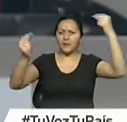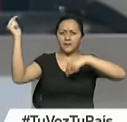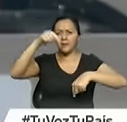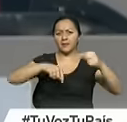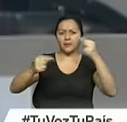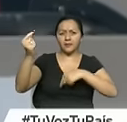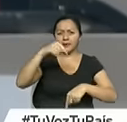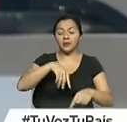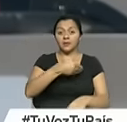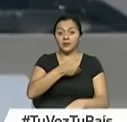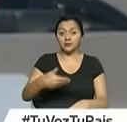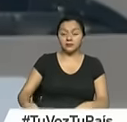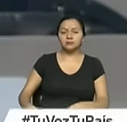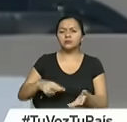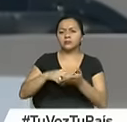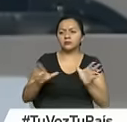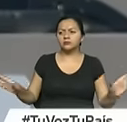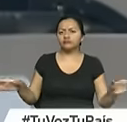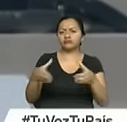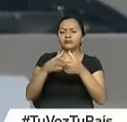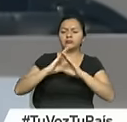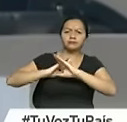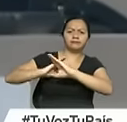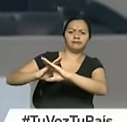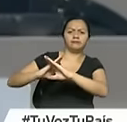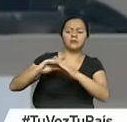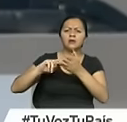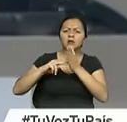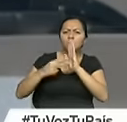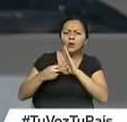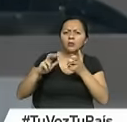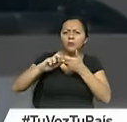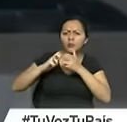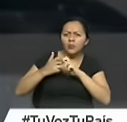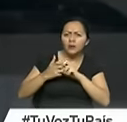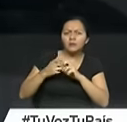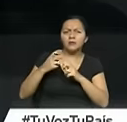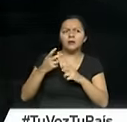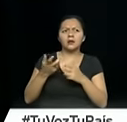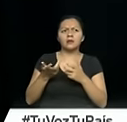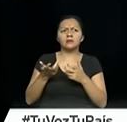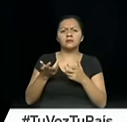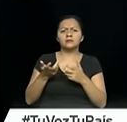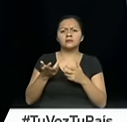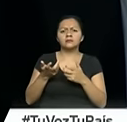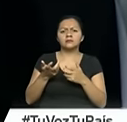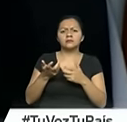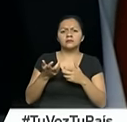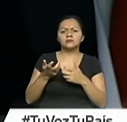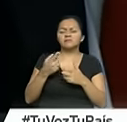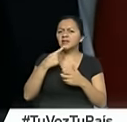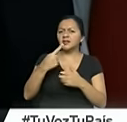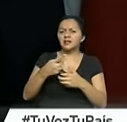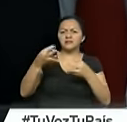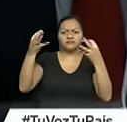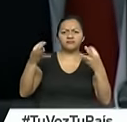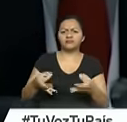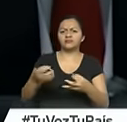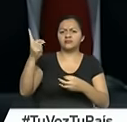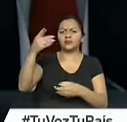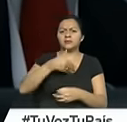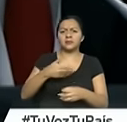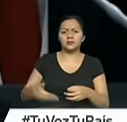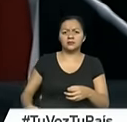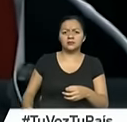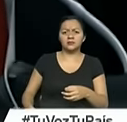en conjunto hemos rechazado la bárbara, la insólita afirmación por parte del